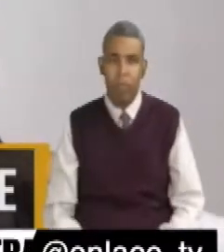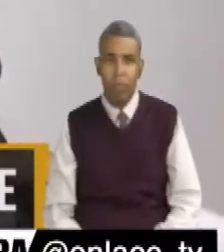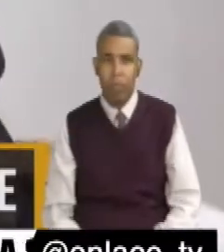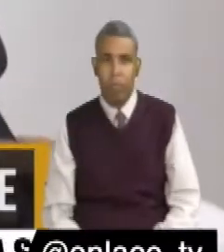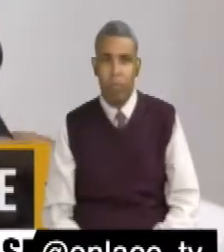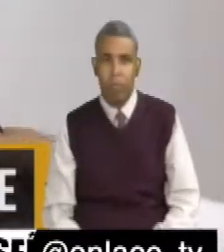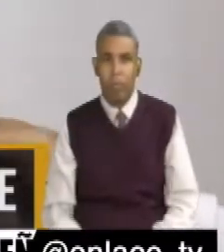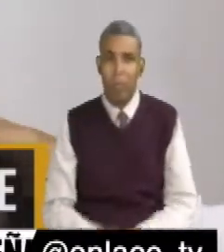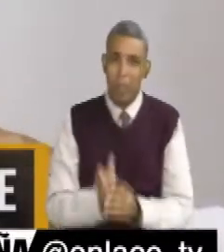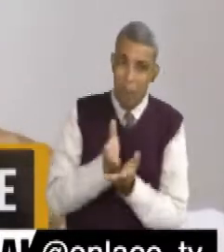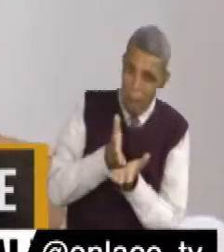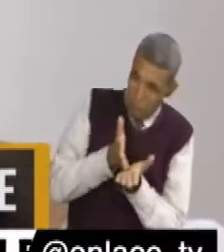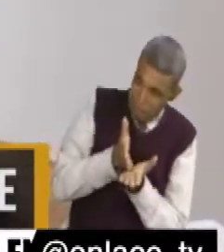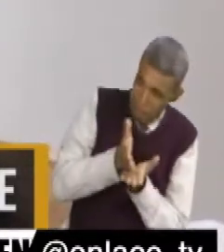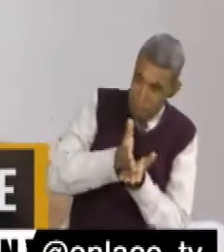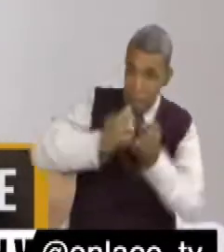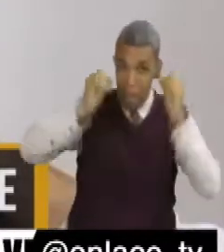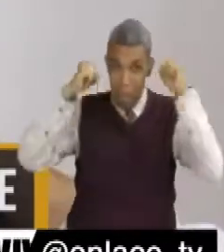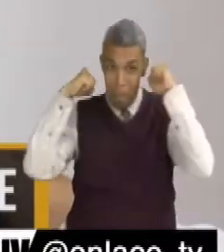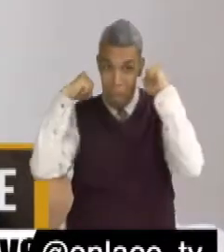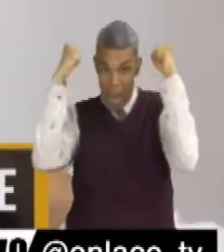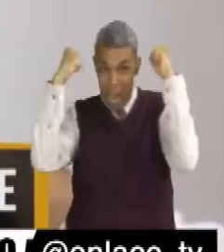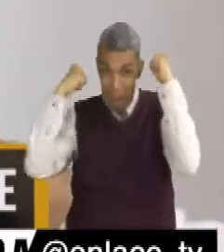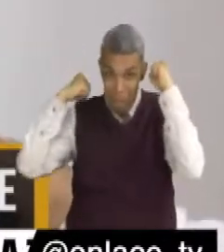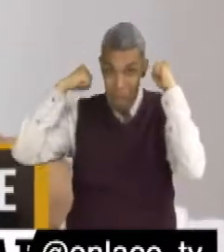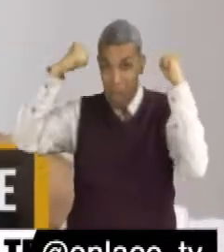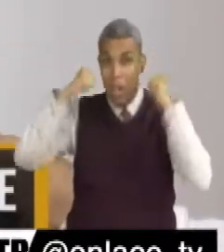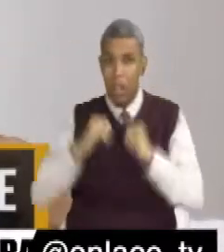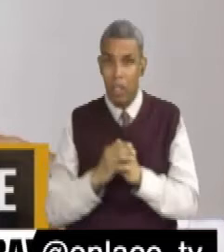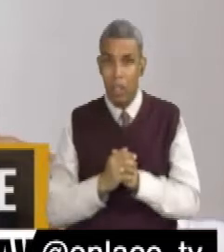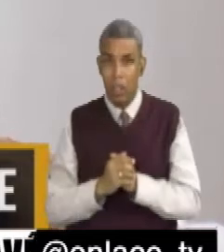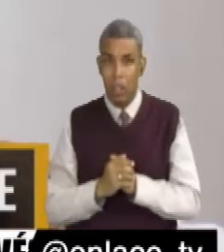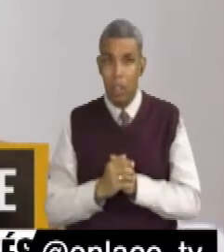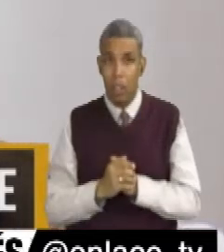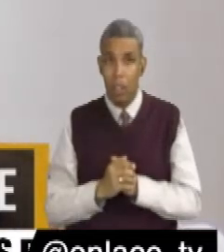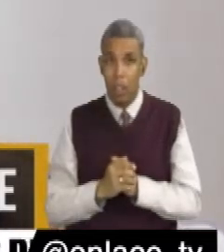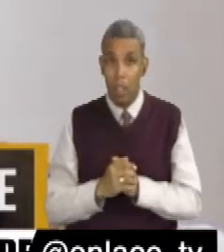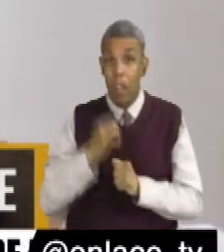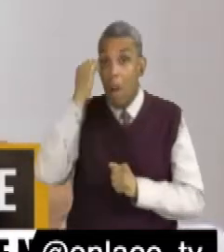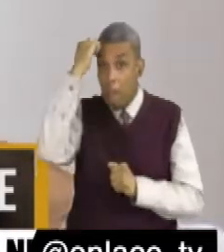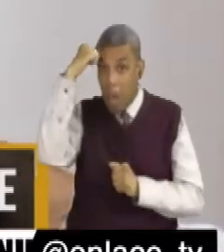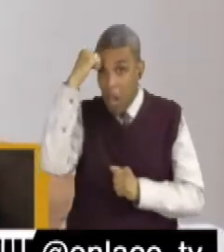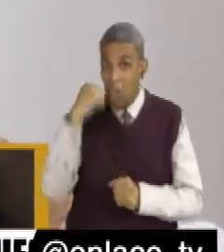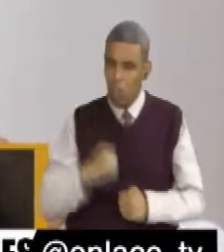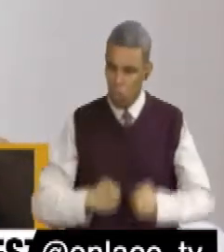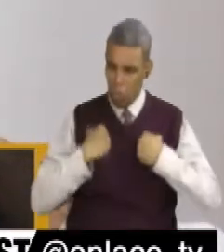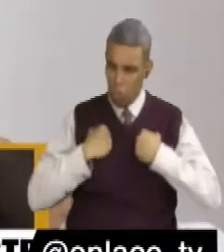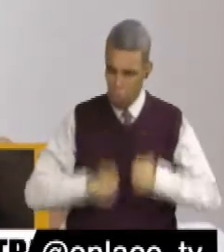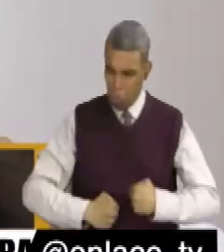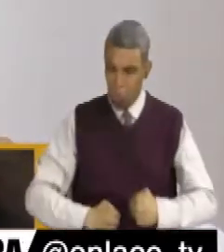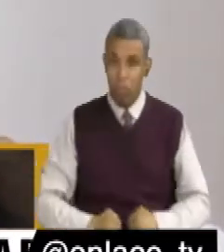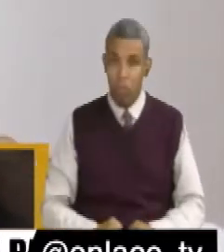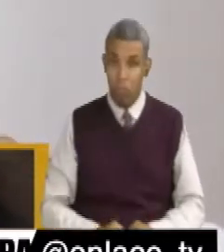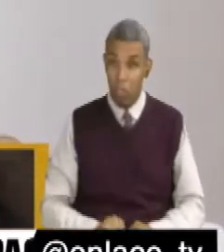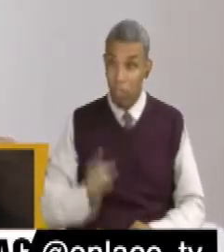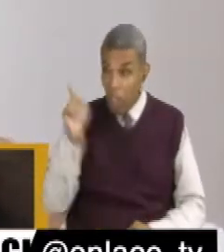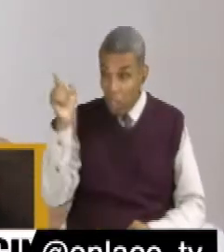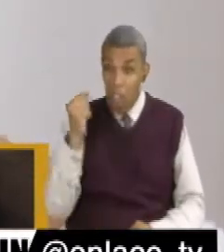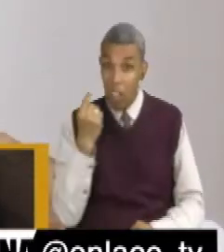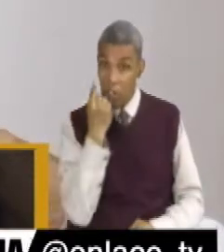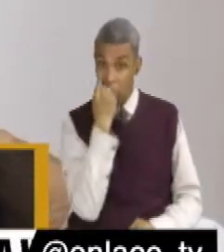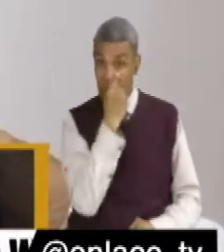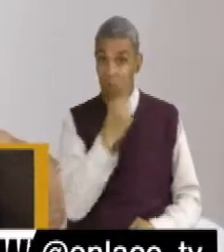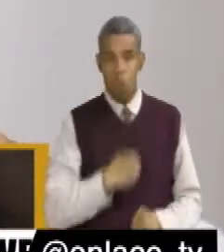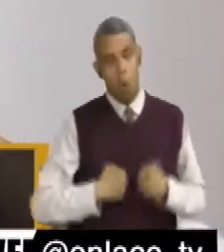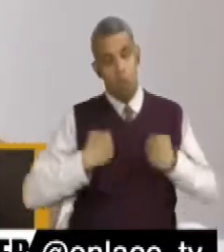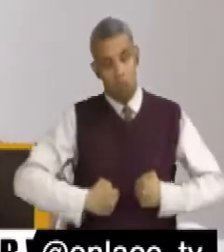del magisterio está vivo. Párese duro, maestro, es lo que estamos diciendo. Y aquí estamos los maestros